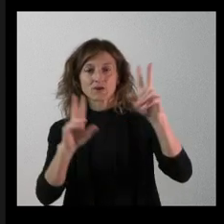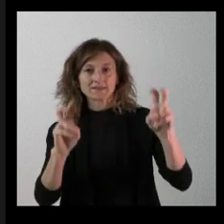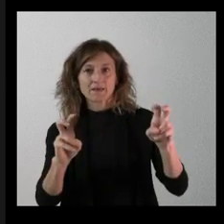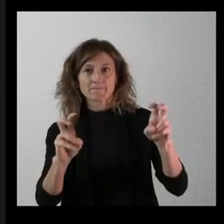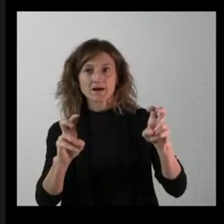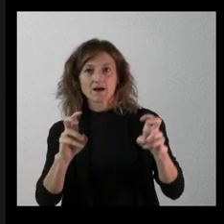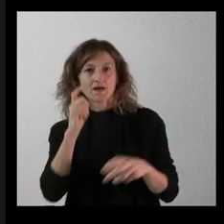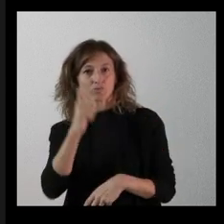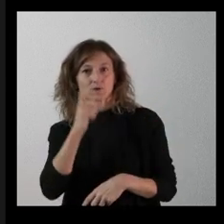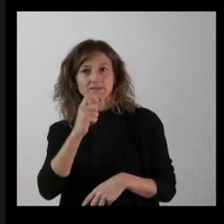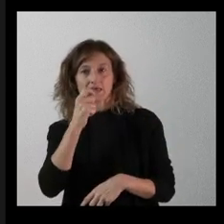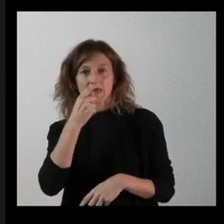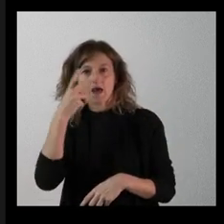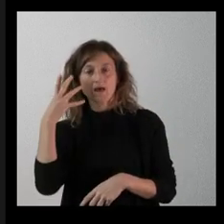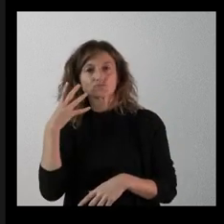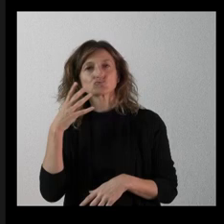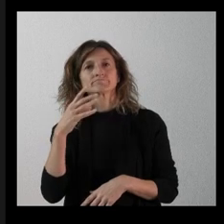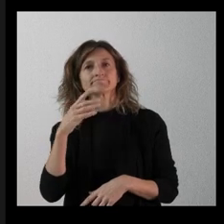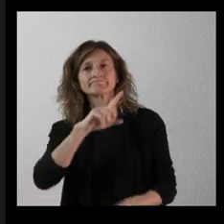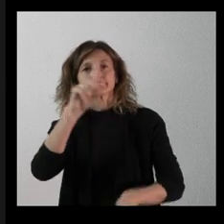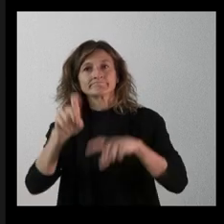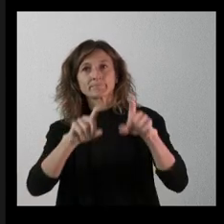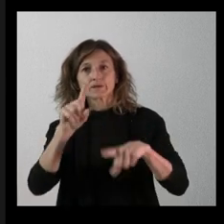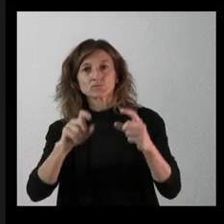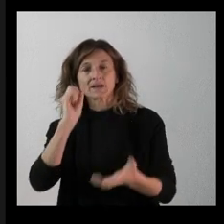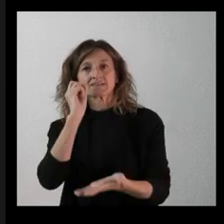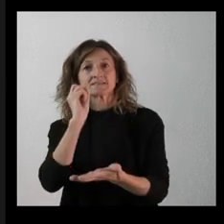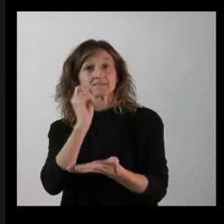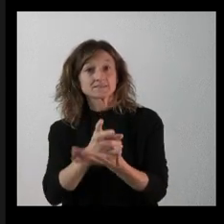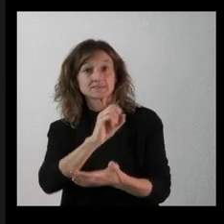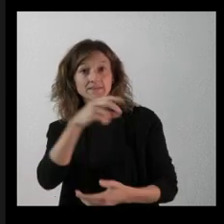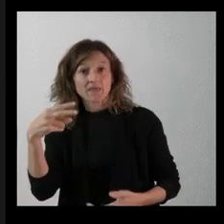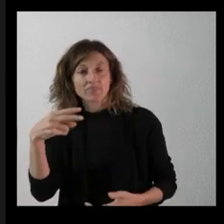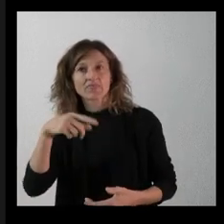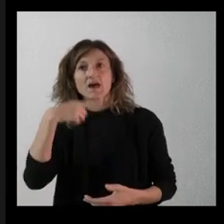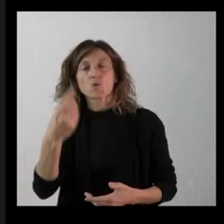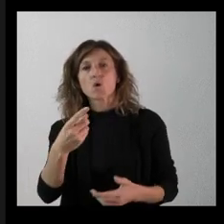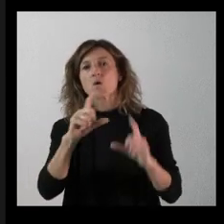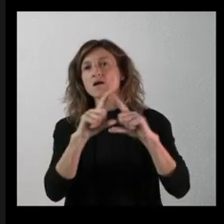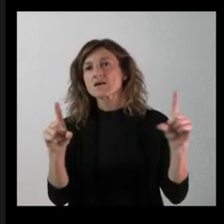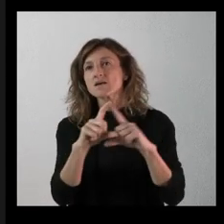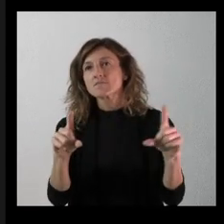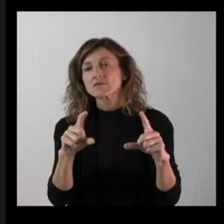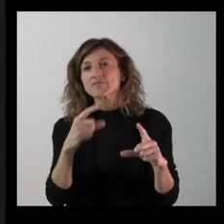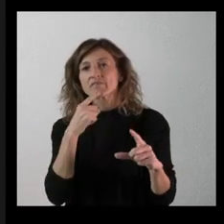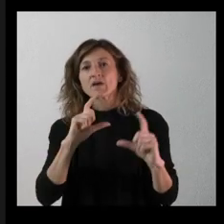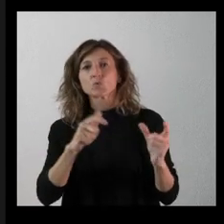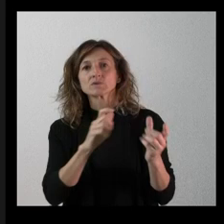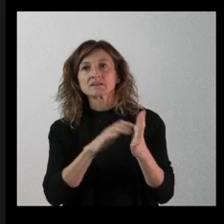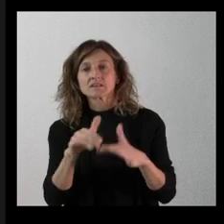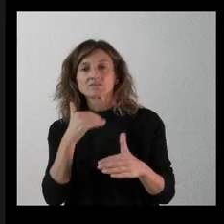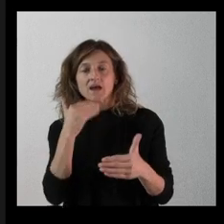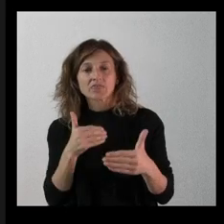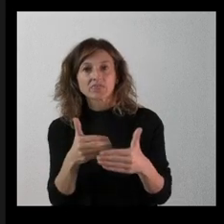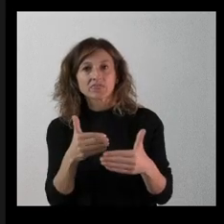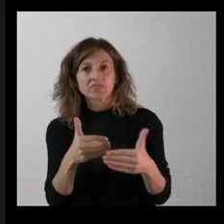durante muchos años y se preguntan después de dos años de la sentencia dónde están todos esos empleos y empresas que crecían la junta que estaban ahí a las puertas